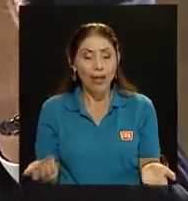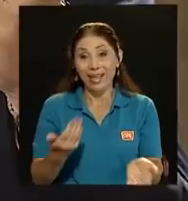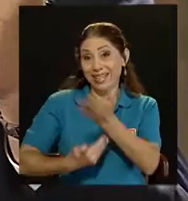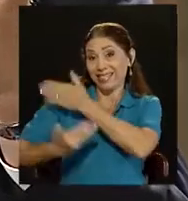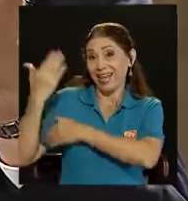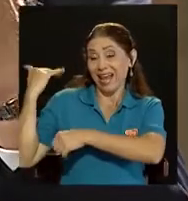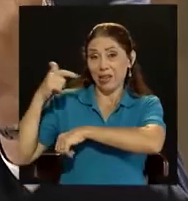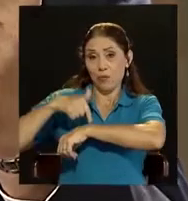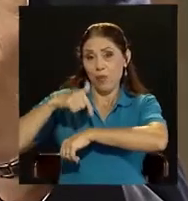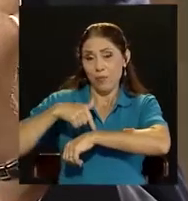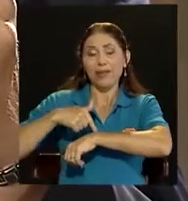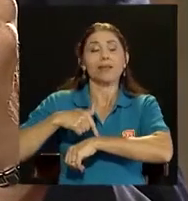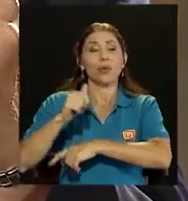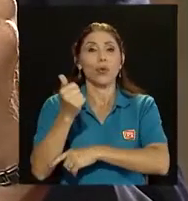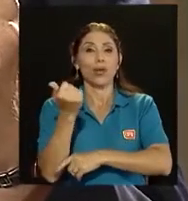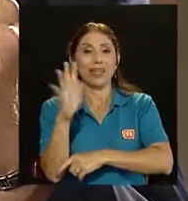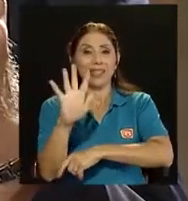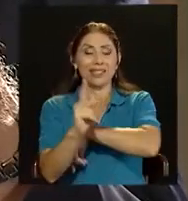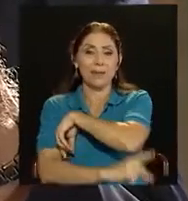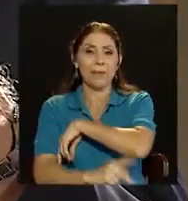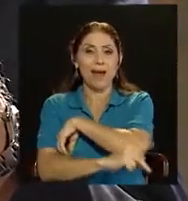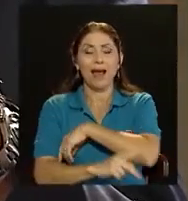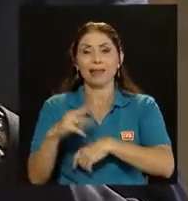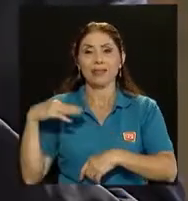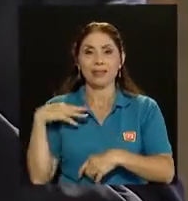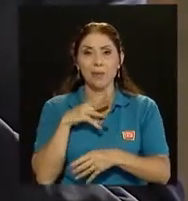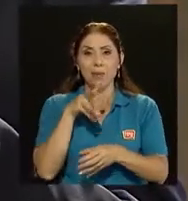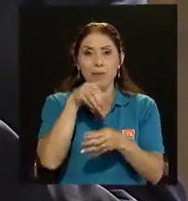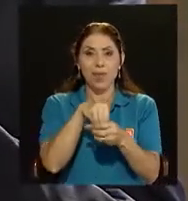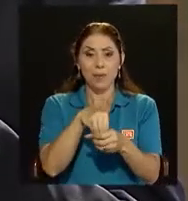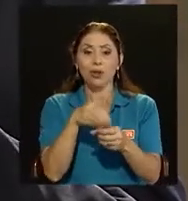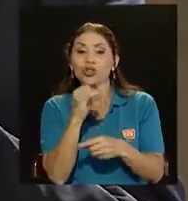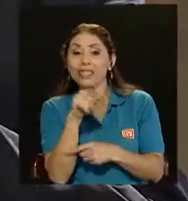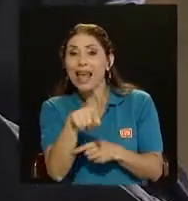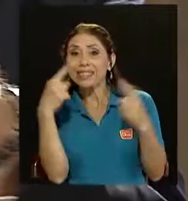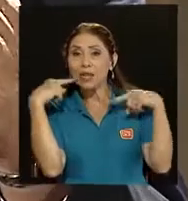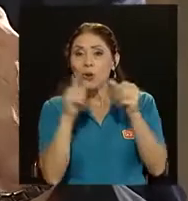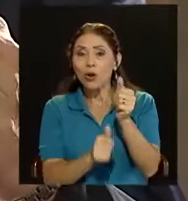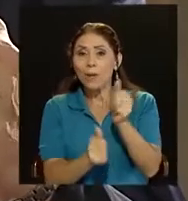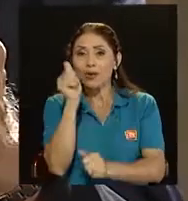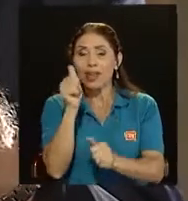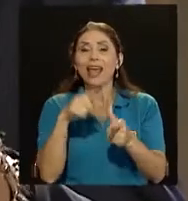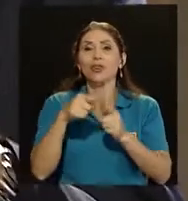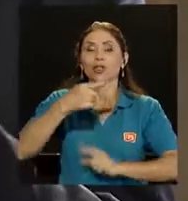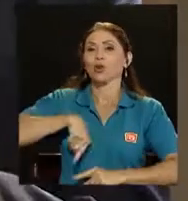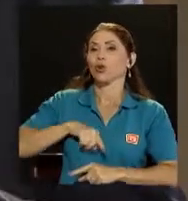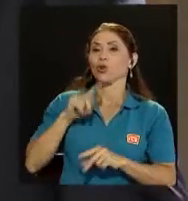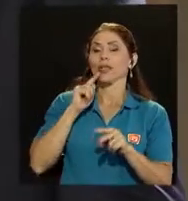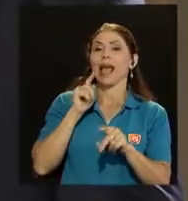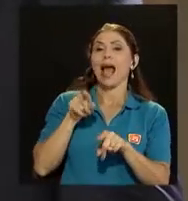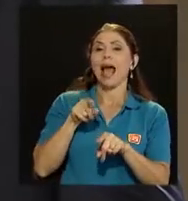entonces, 15 países miembros, nosotros diríamos que sí, vamos con la mayoría, porque